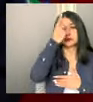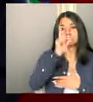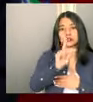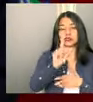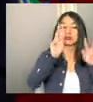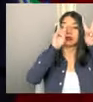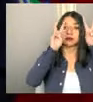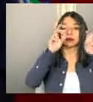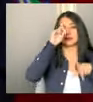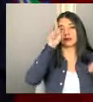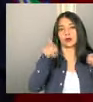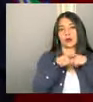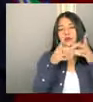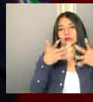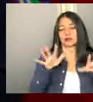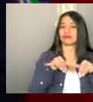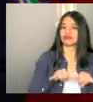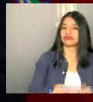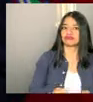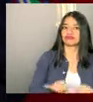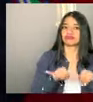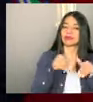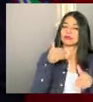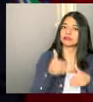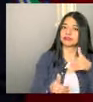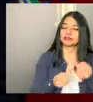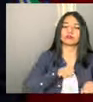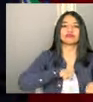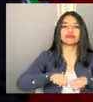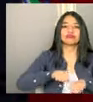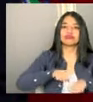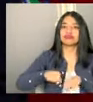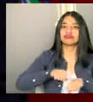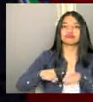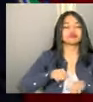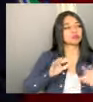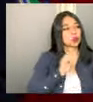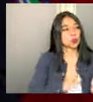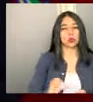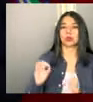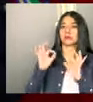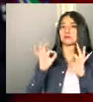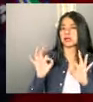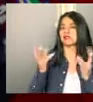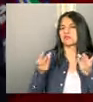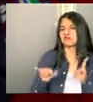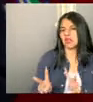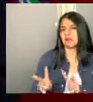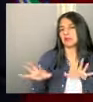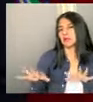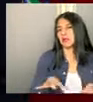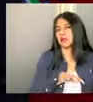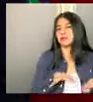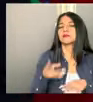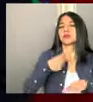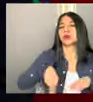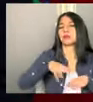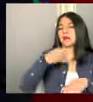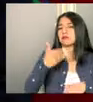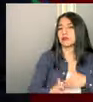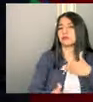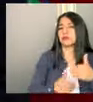acordado que se van a seguir tramitando porque son de manera ordinaria, permiten el que la ciudad